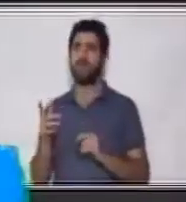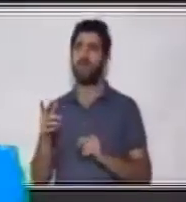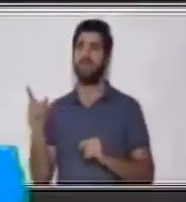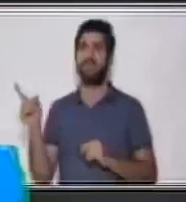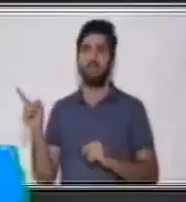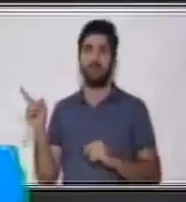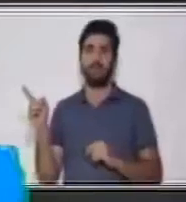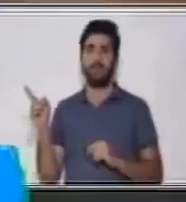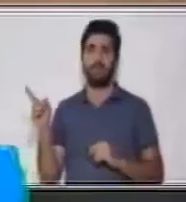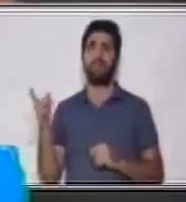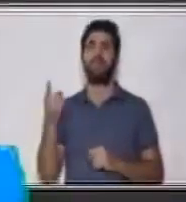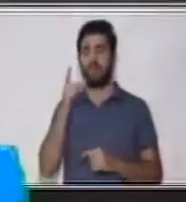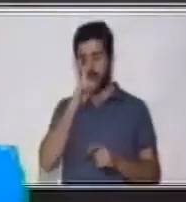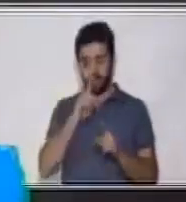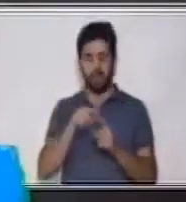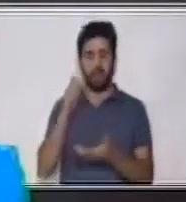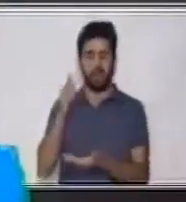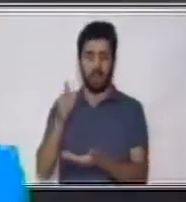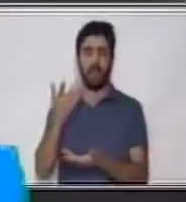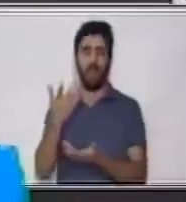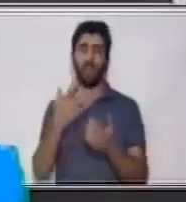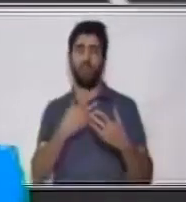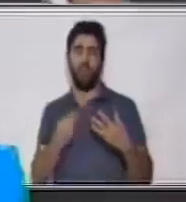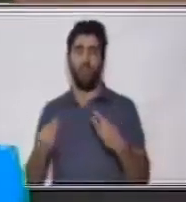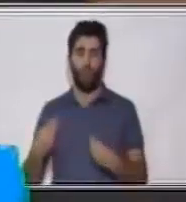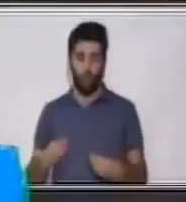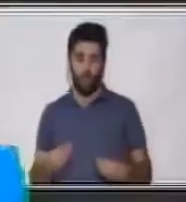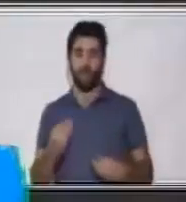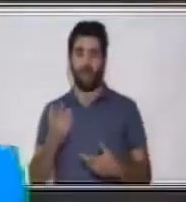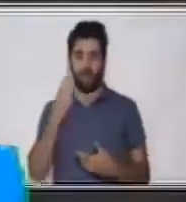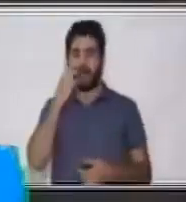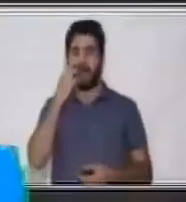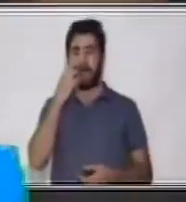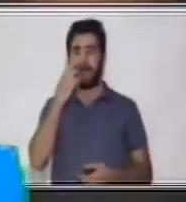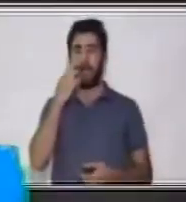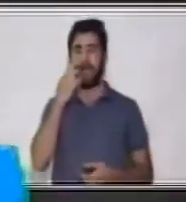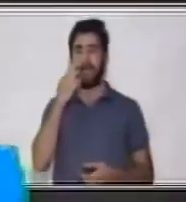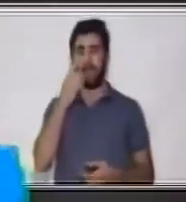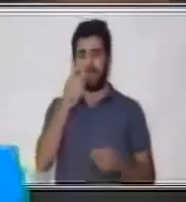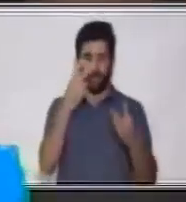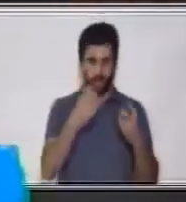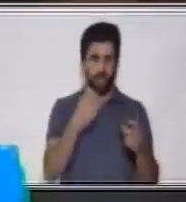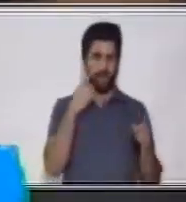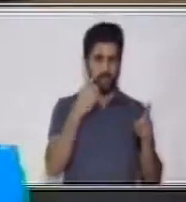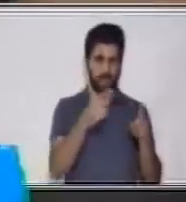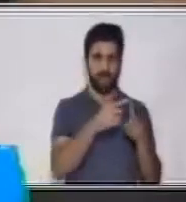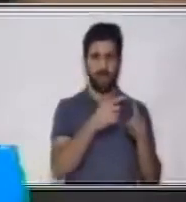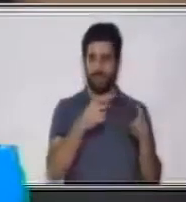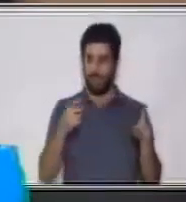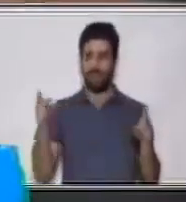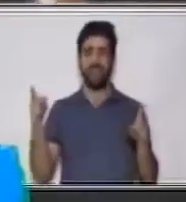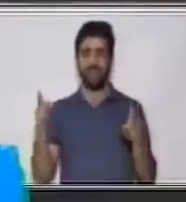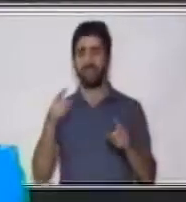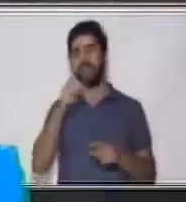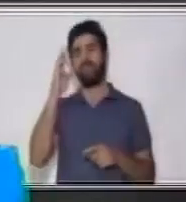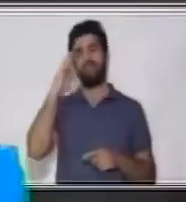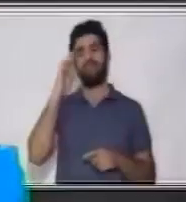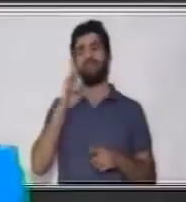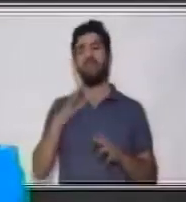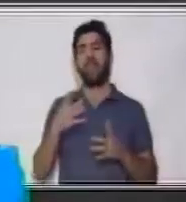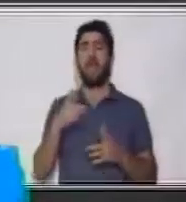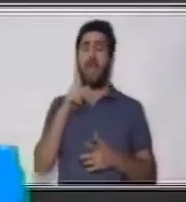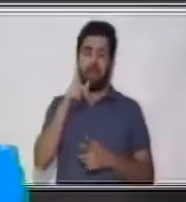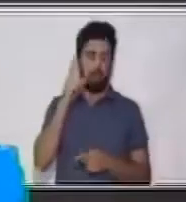de los mamíferos? Repetimos, águila, buitre, colibrí y búho.